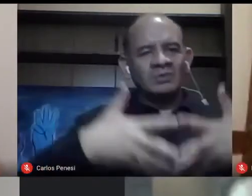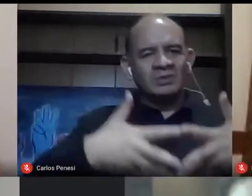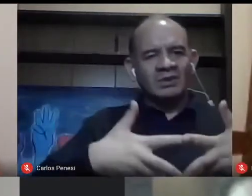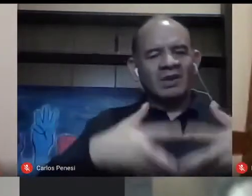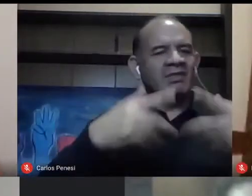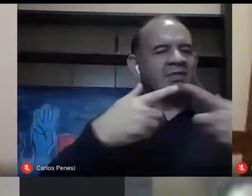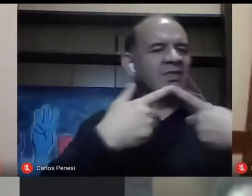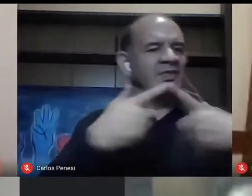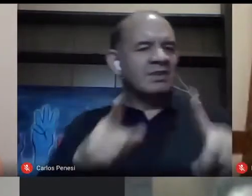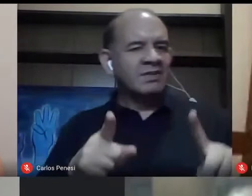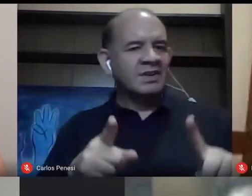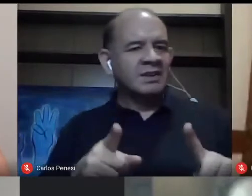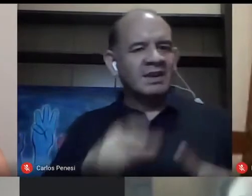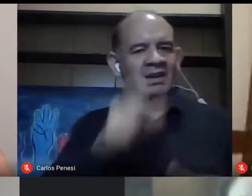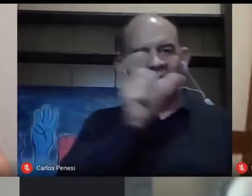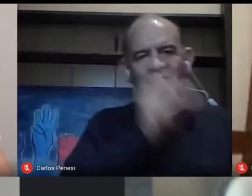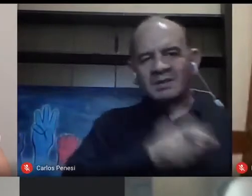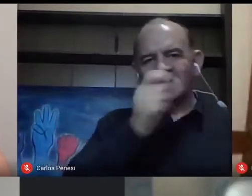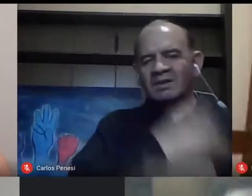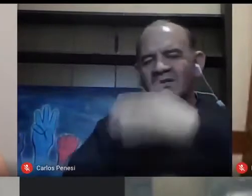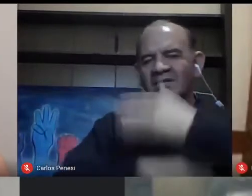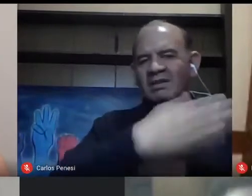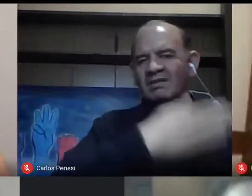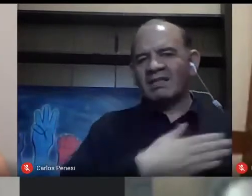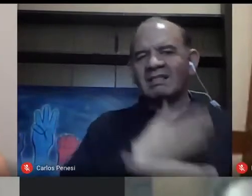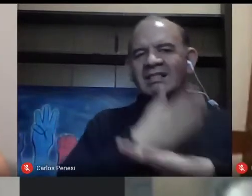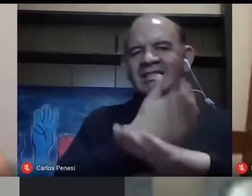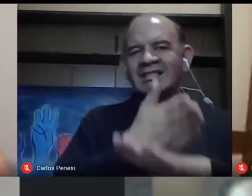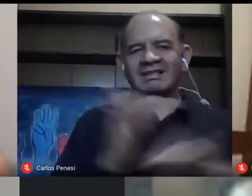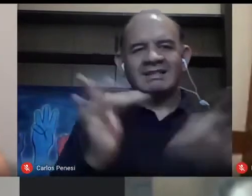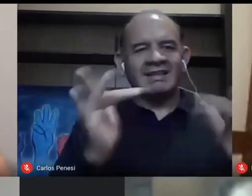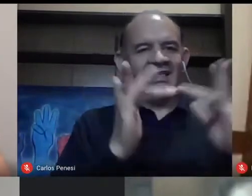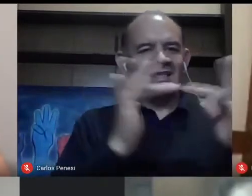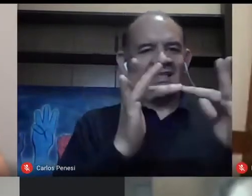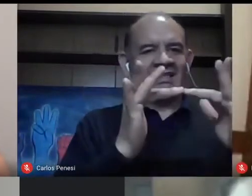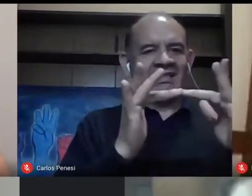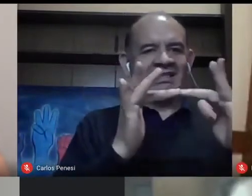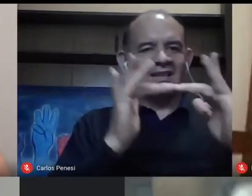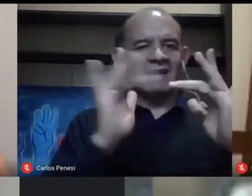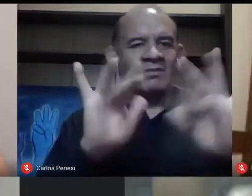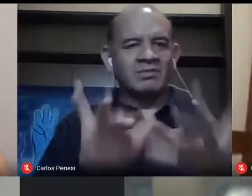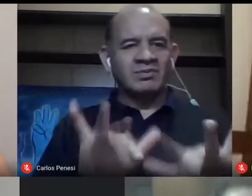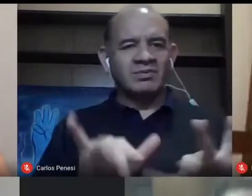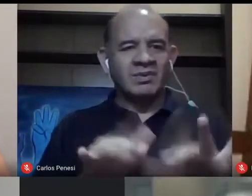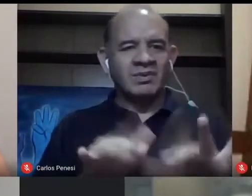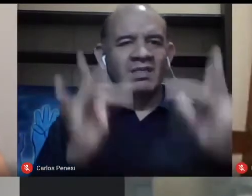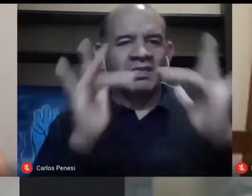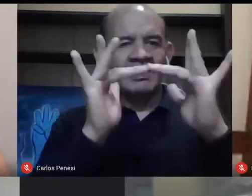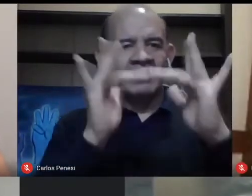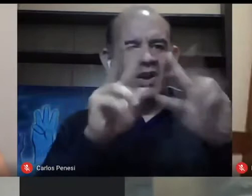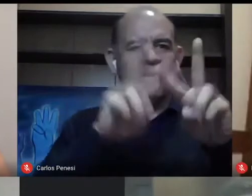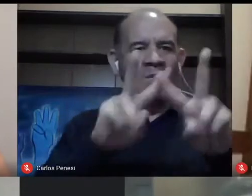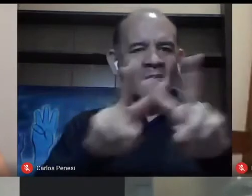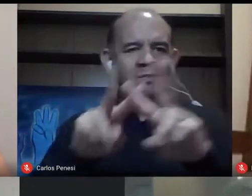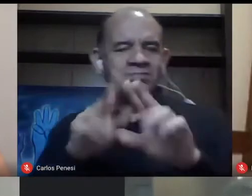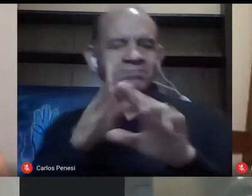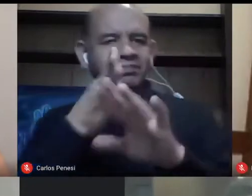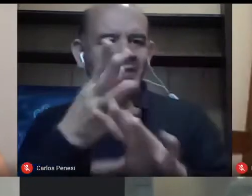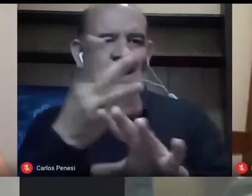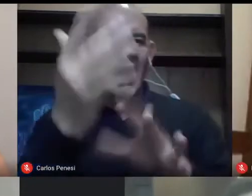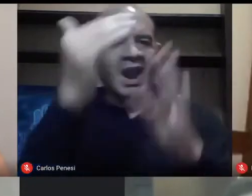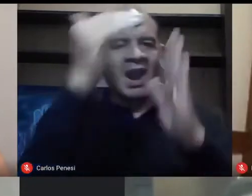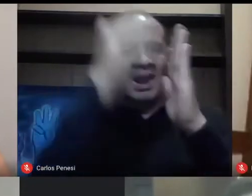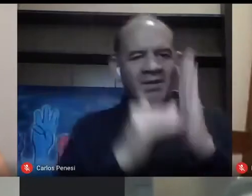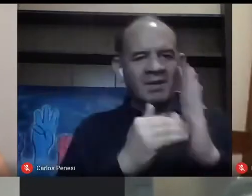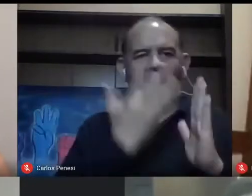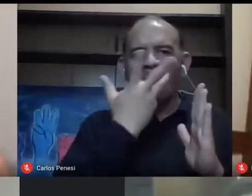el colectivo de personas con discapacidad, que de por sí venimos con situaciones de vulnerabilidad y con muchas barreras, y